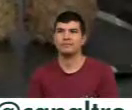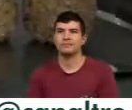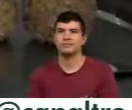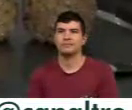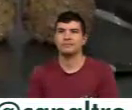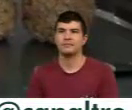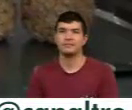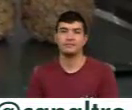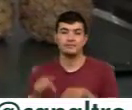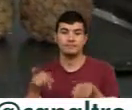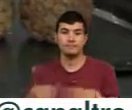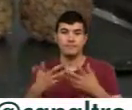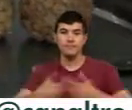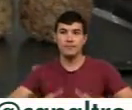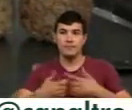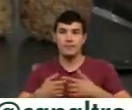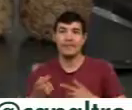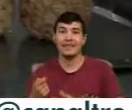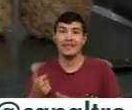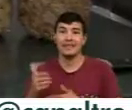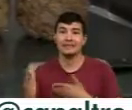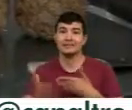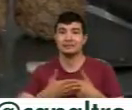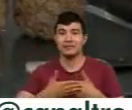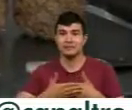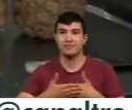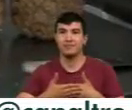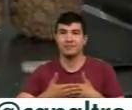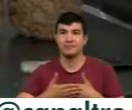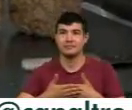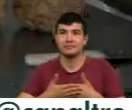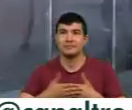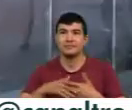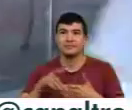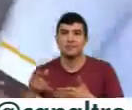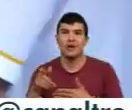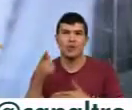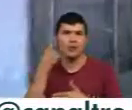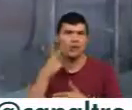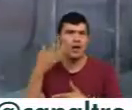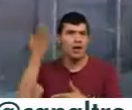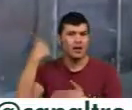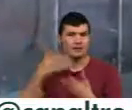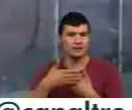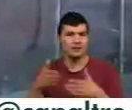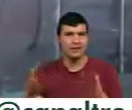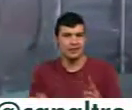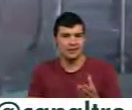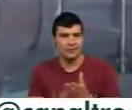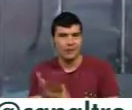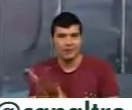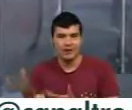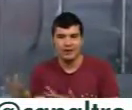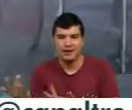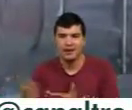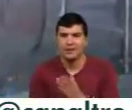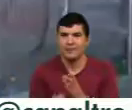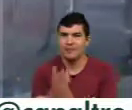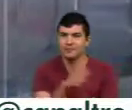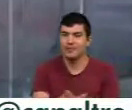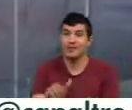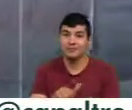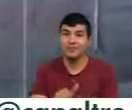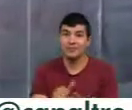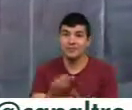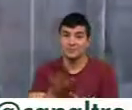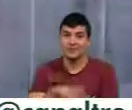Esta es una empresa a punto de cerrar sus puertas. Esas que un día se abrieron dando esperanzas a personas que, como Beisy,